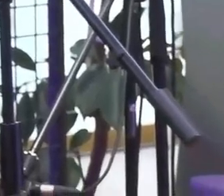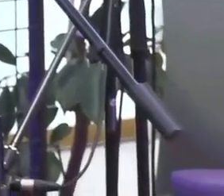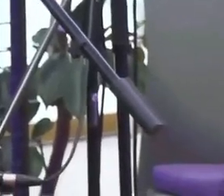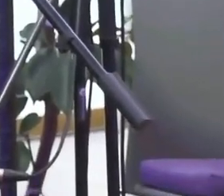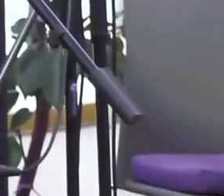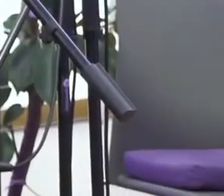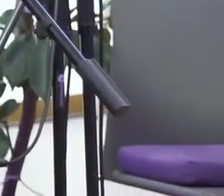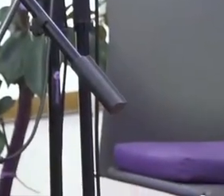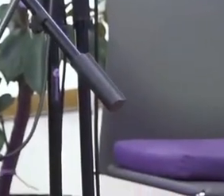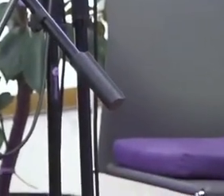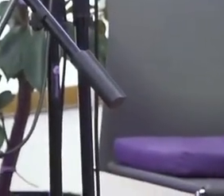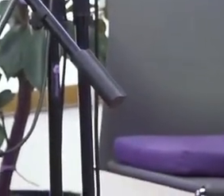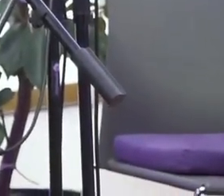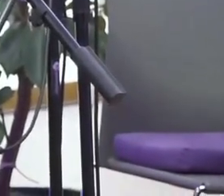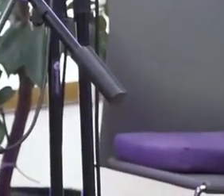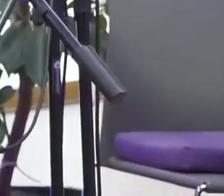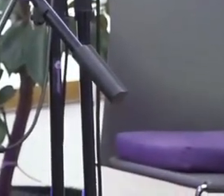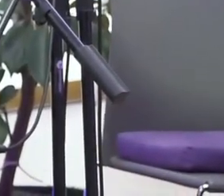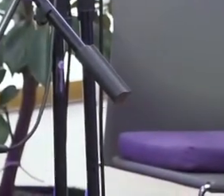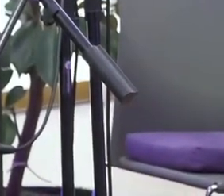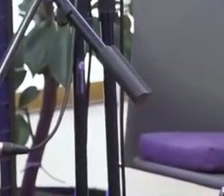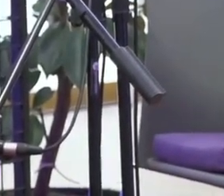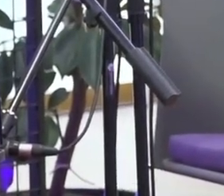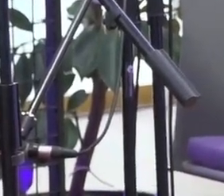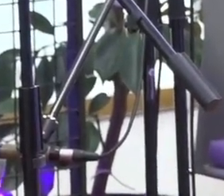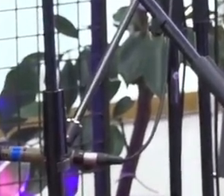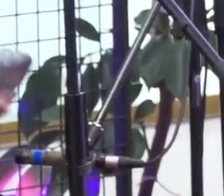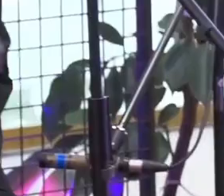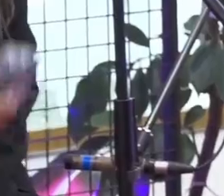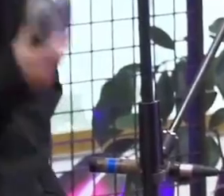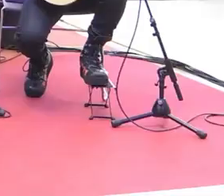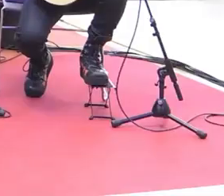te llevan nada perdido